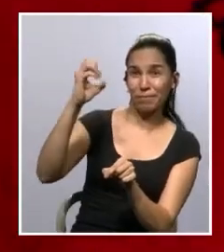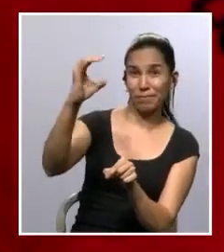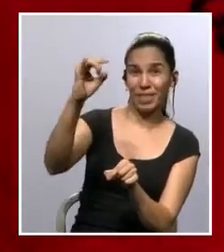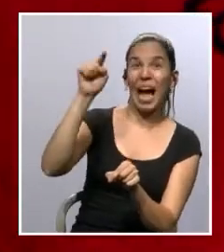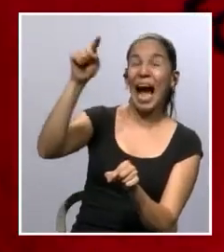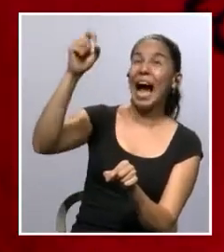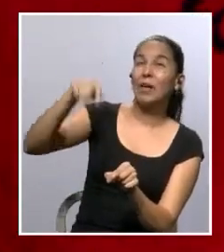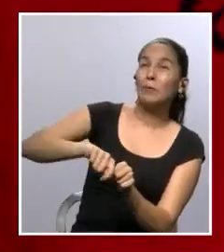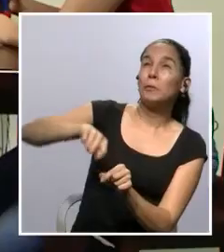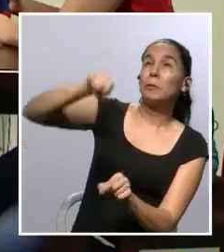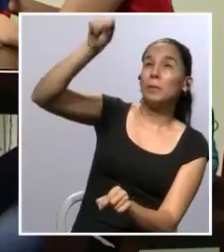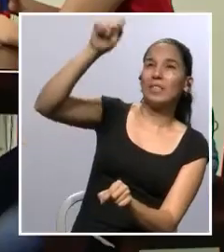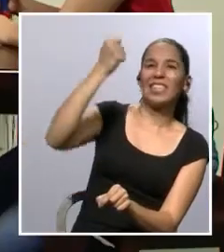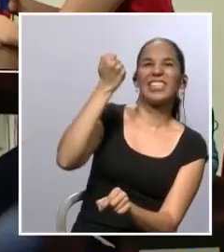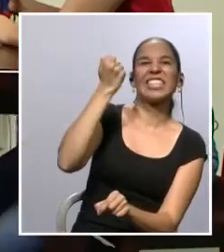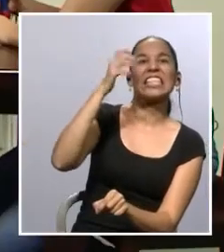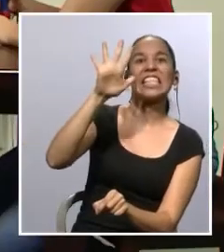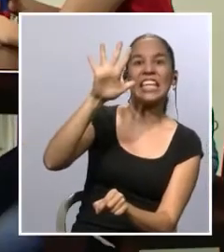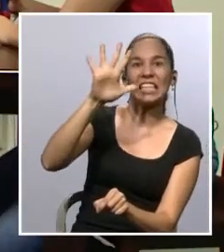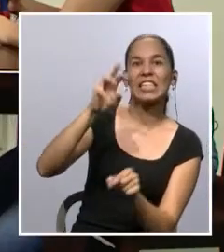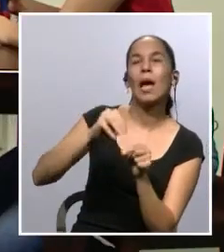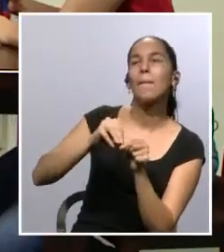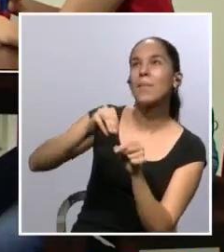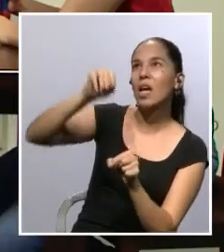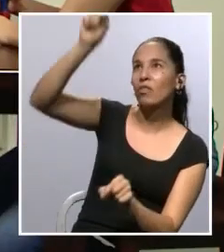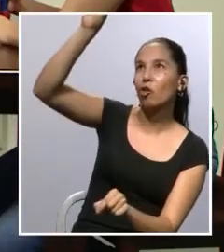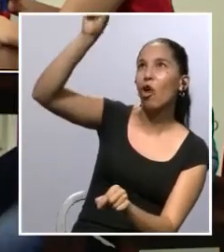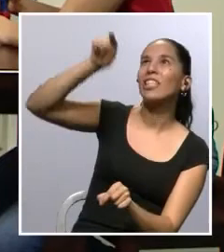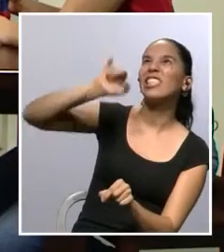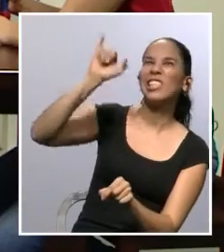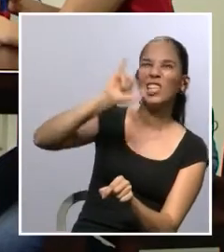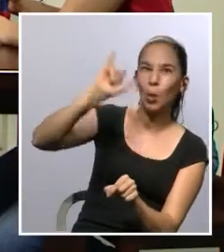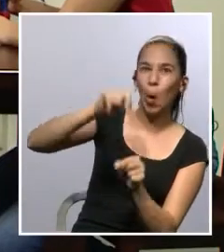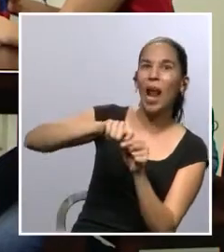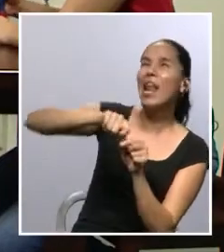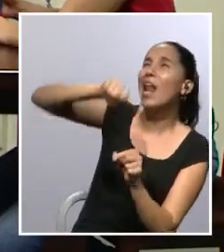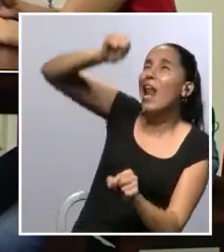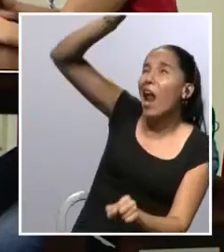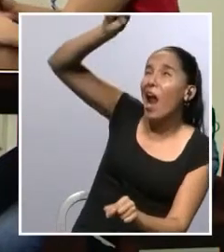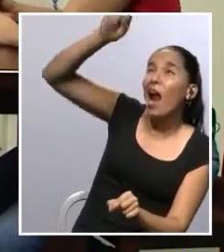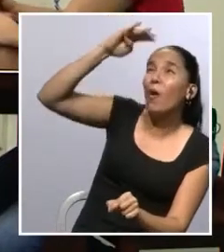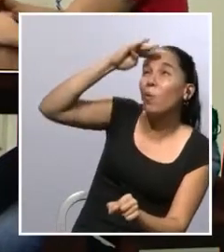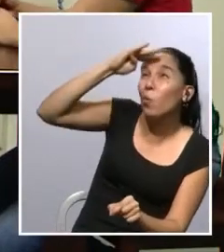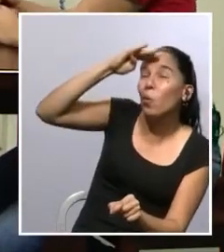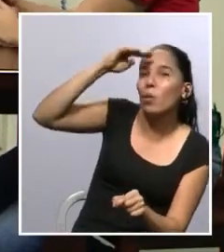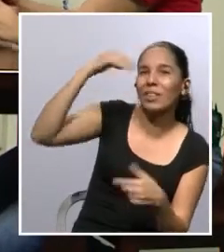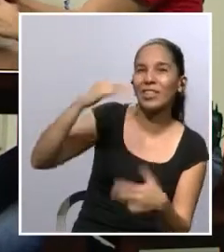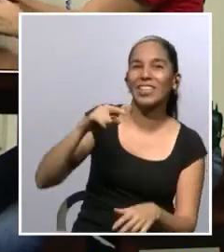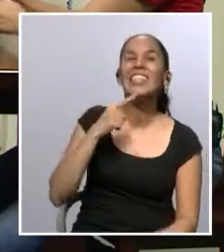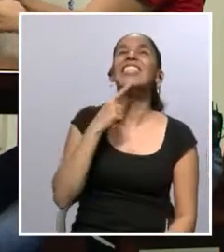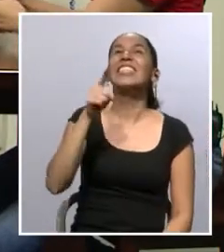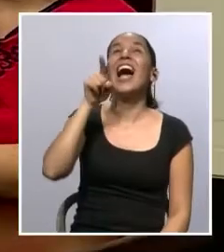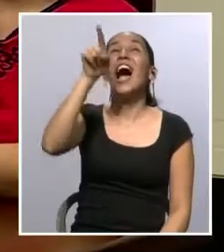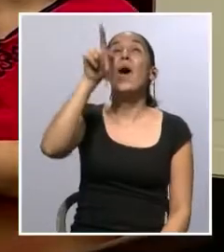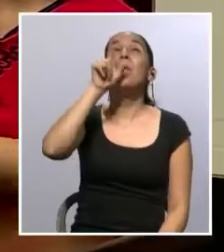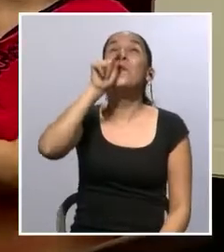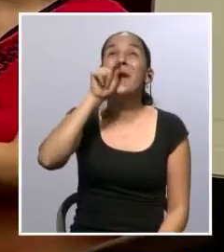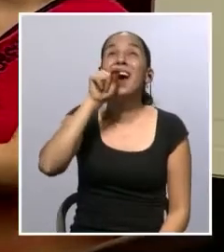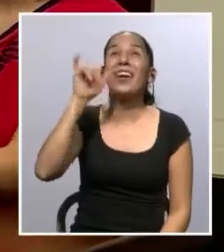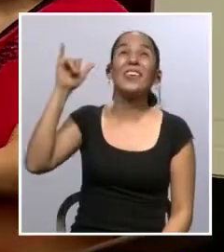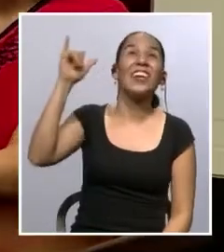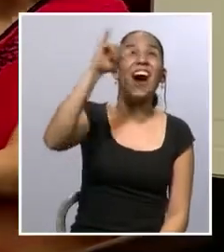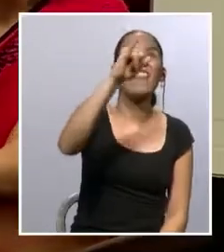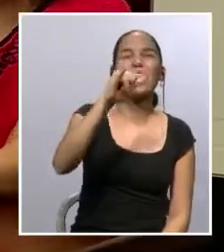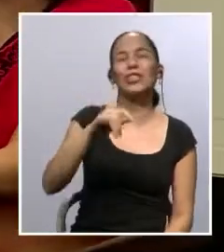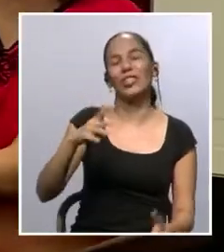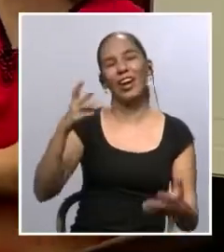Ajá. Esos miden 15 metros. Imagínense tener a la par uno un Superman así. Y sí, cuando la gente dice, es un pájaro, es un avión. No, no es Superman. Con